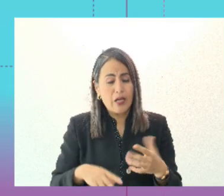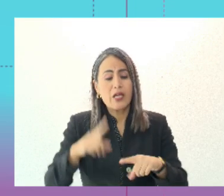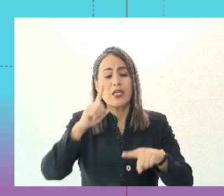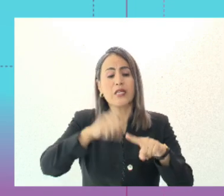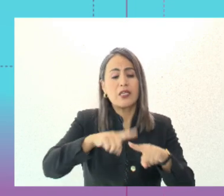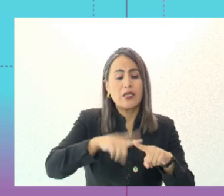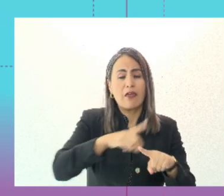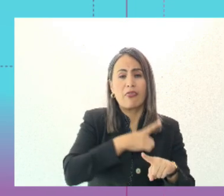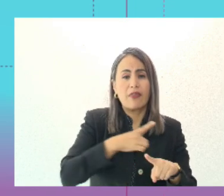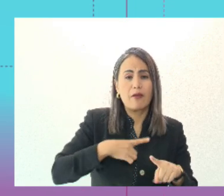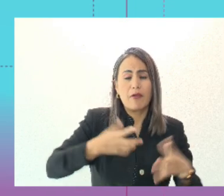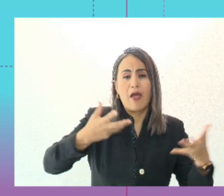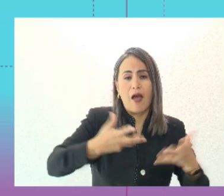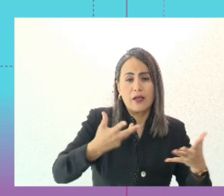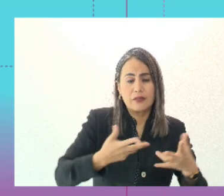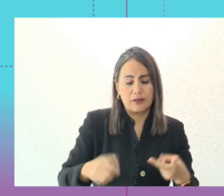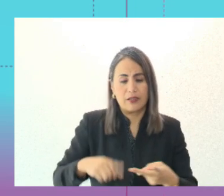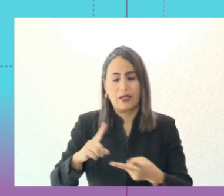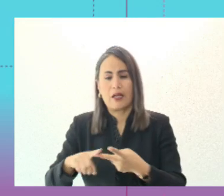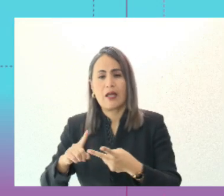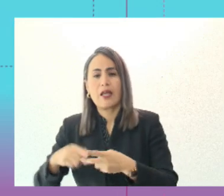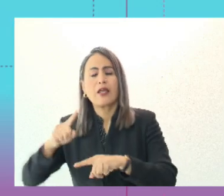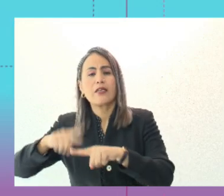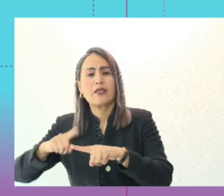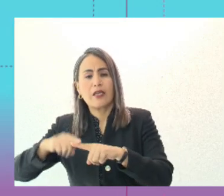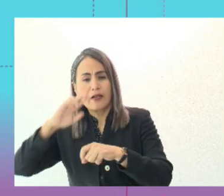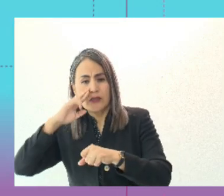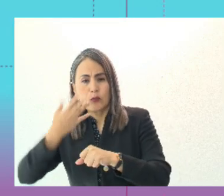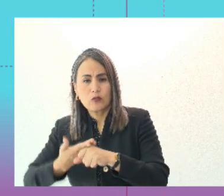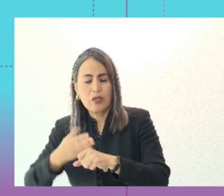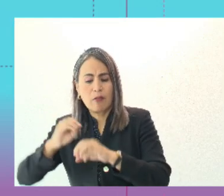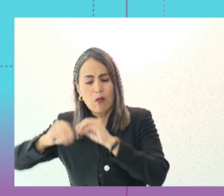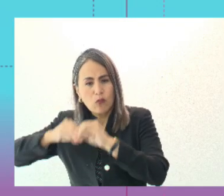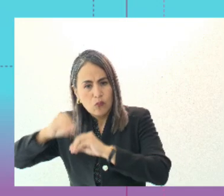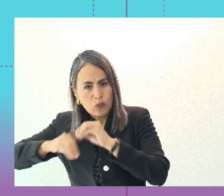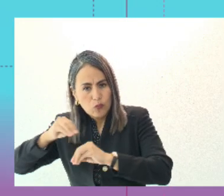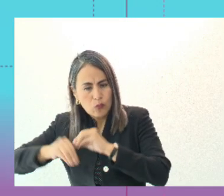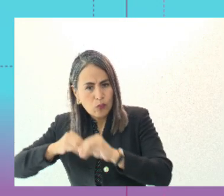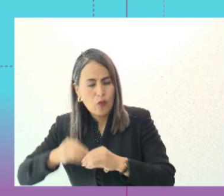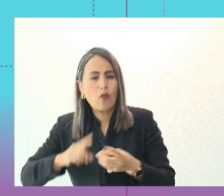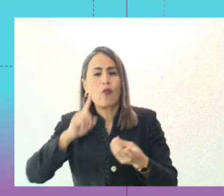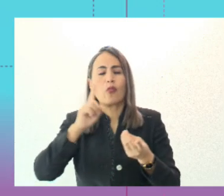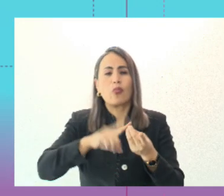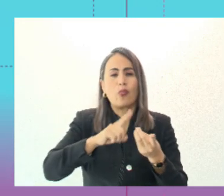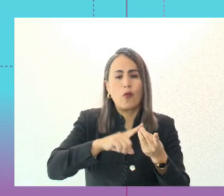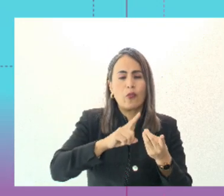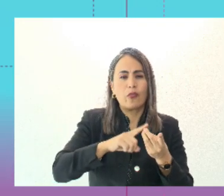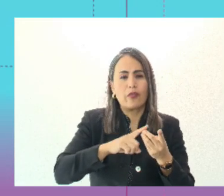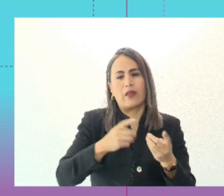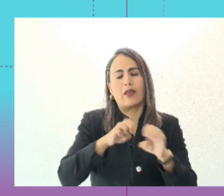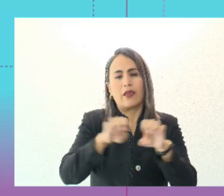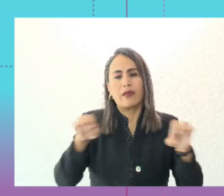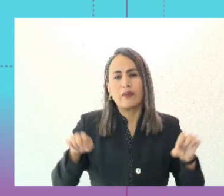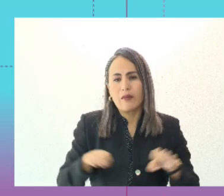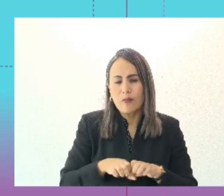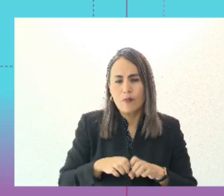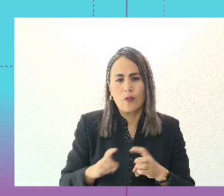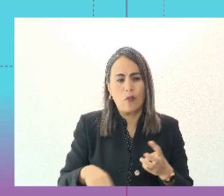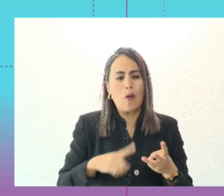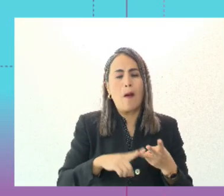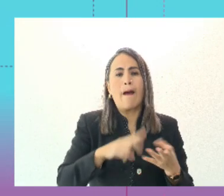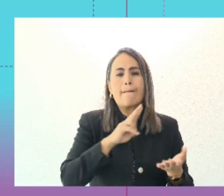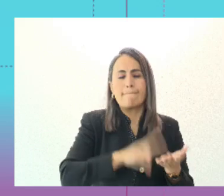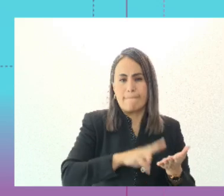hacerlo, quiénes son los responsables de generarlo, en qué soporte están, si tiene o no valor